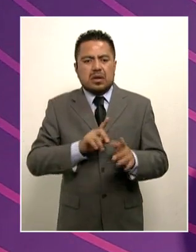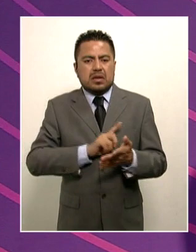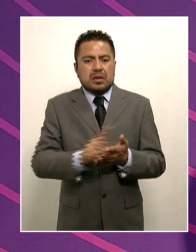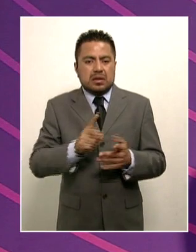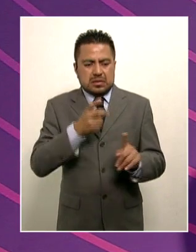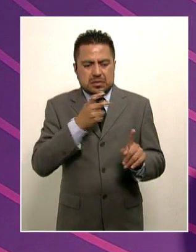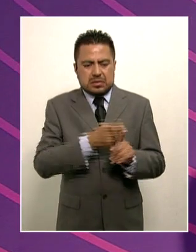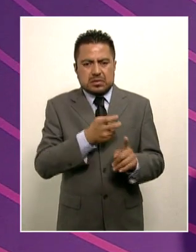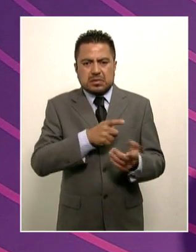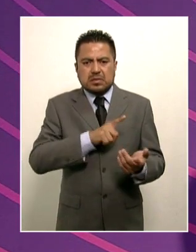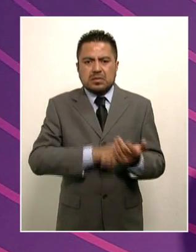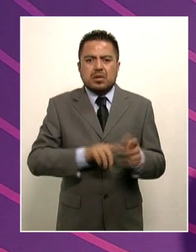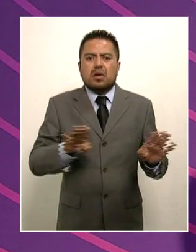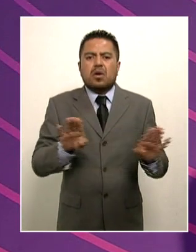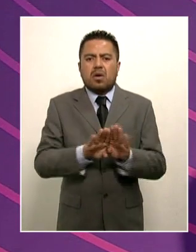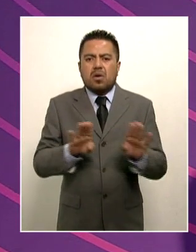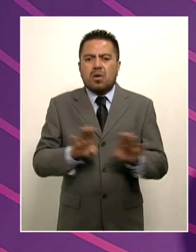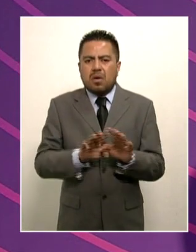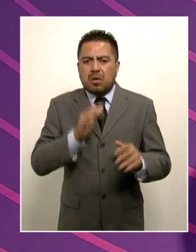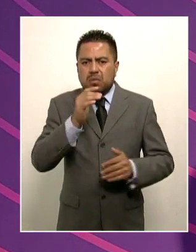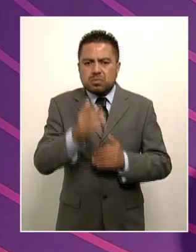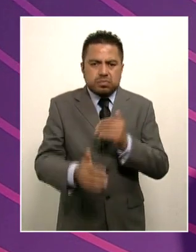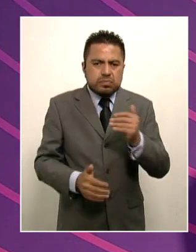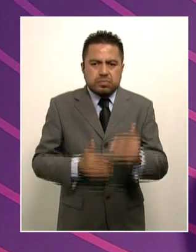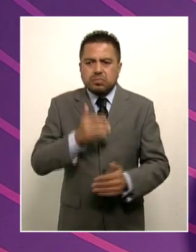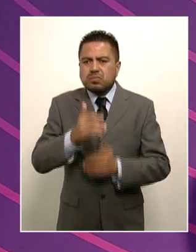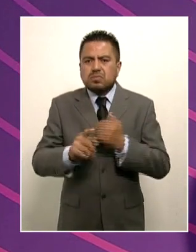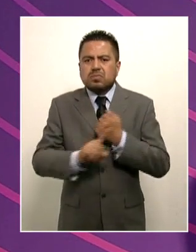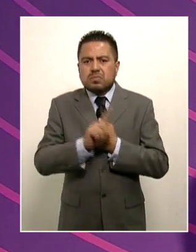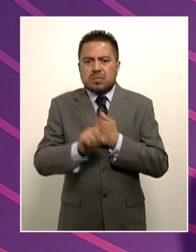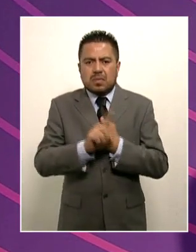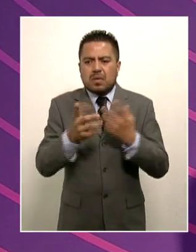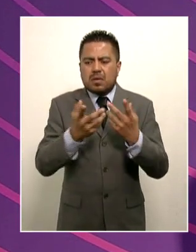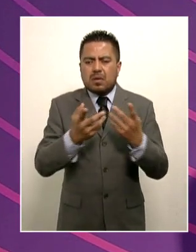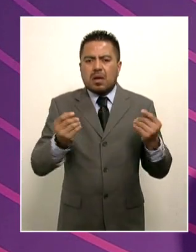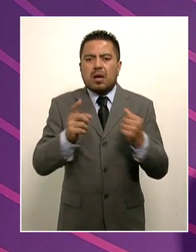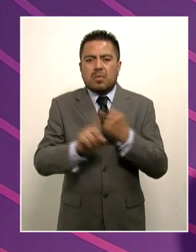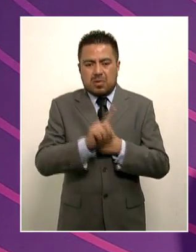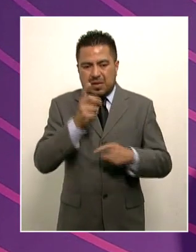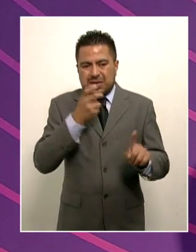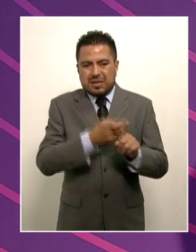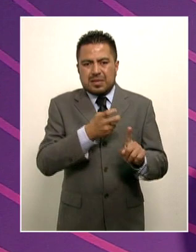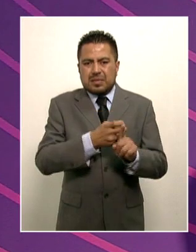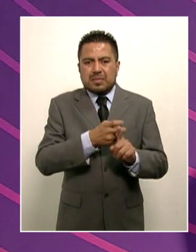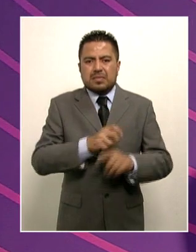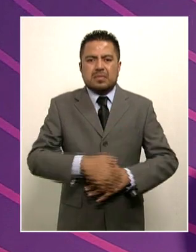derechos, sobre cómo ir resolviendo toda esta problemática.